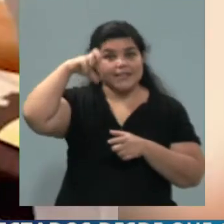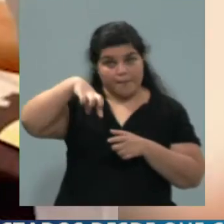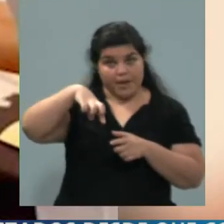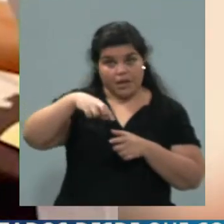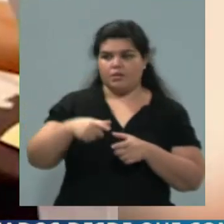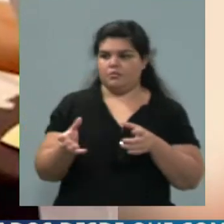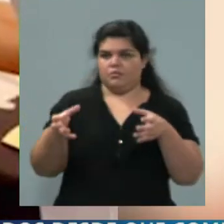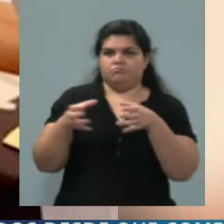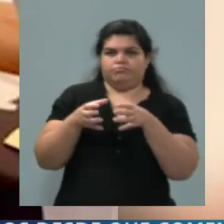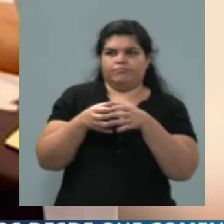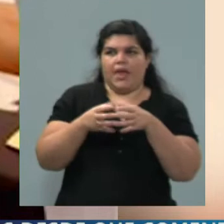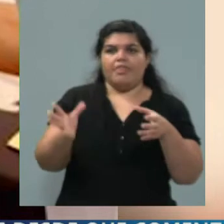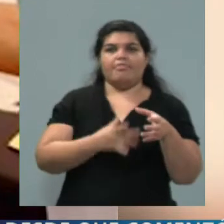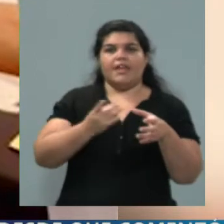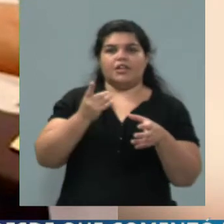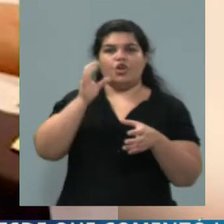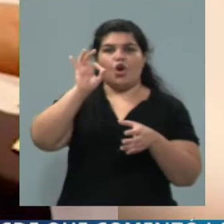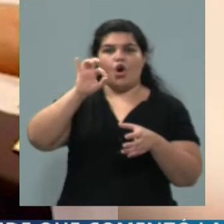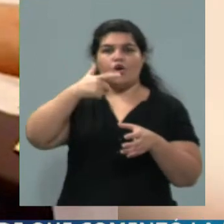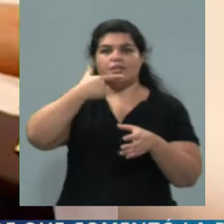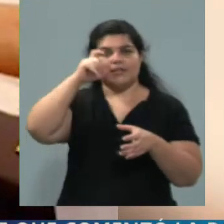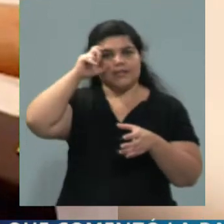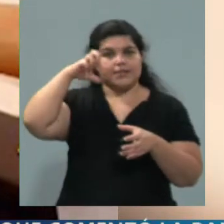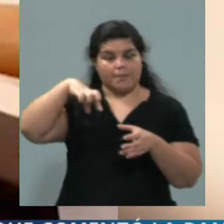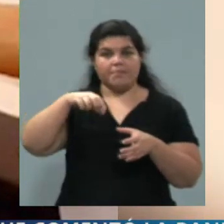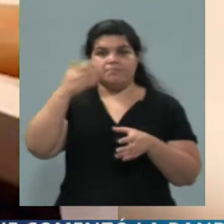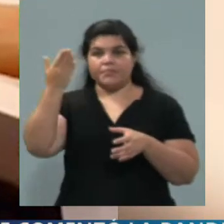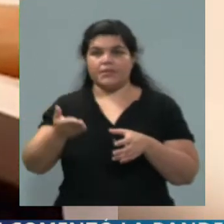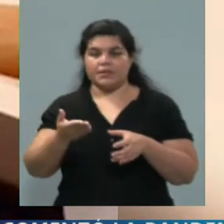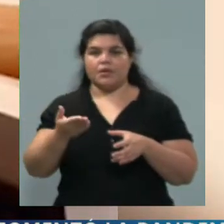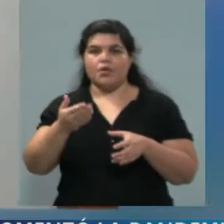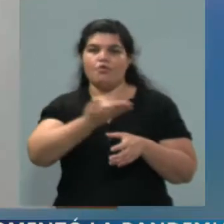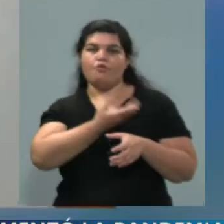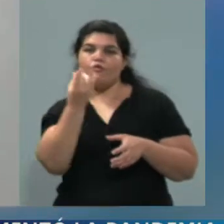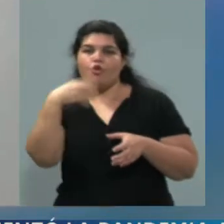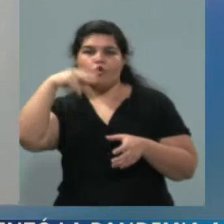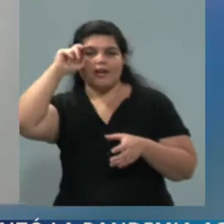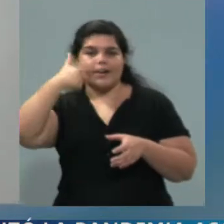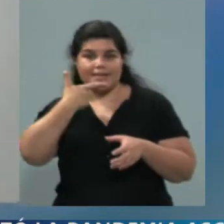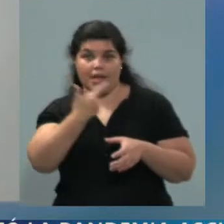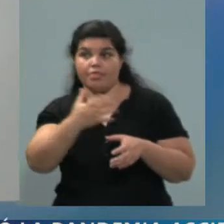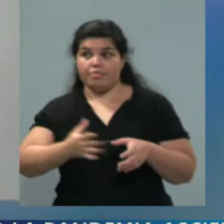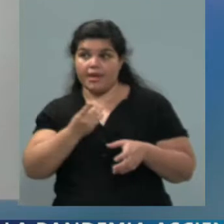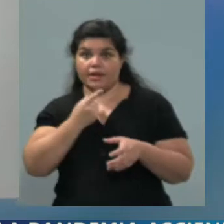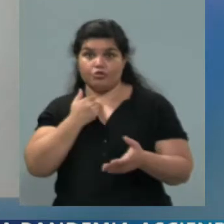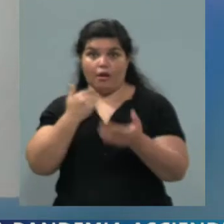específicamente con el director de la obra social, el doctor Carlos Funes, y otros miembros del equipo,